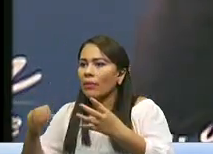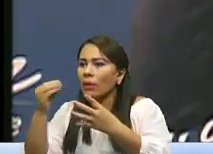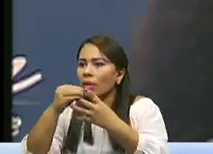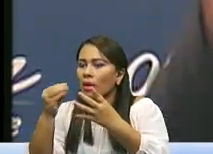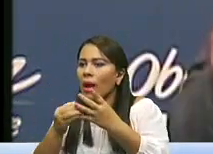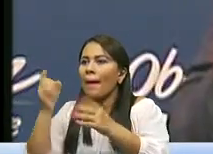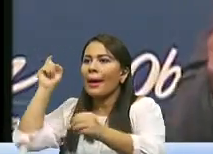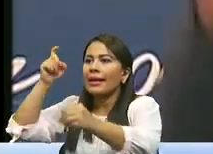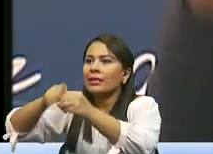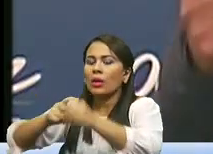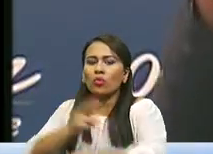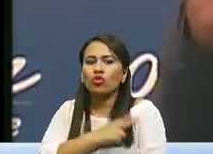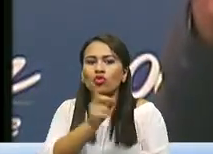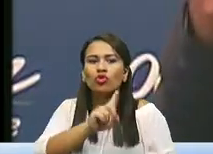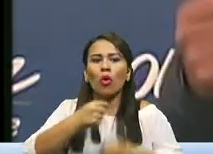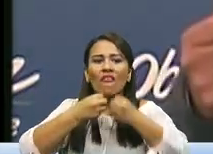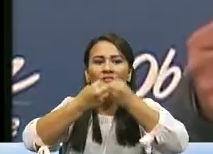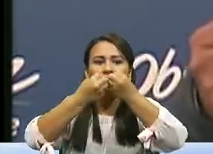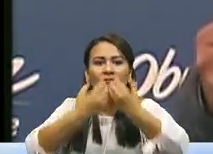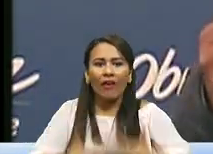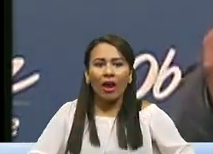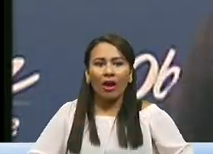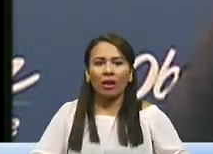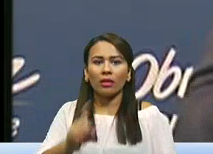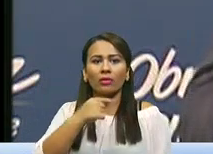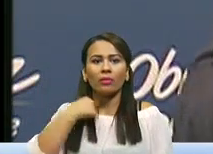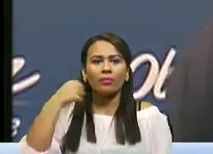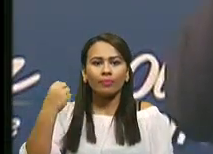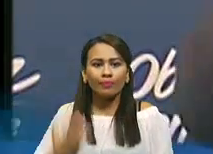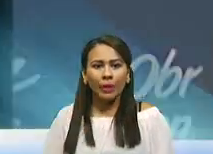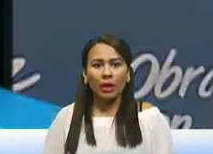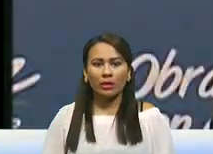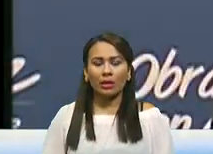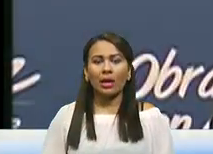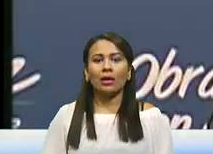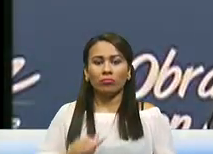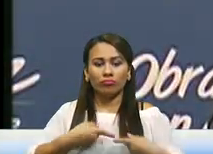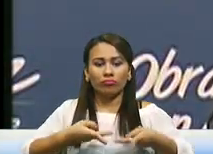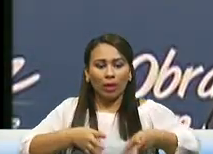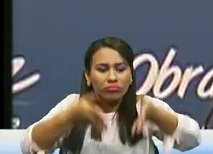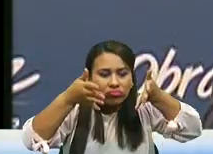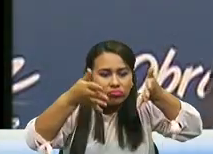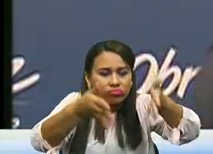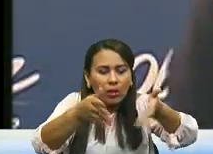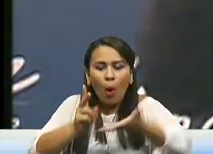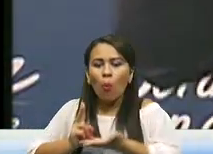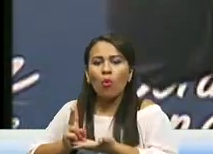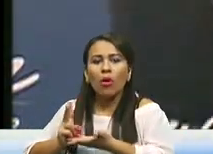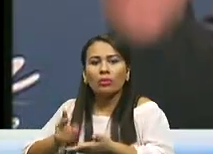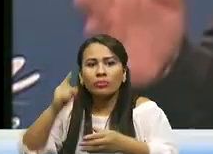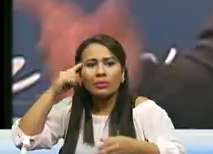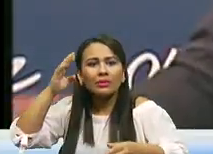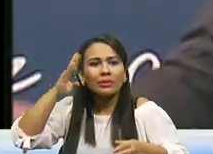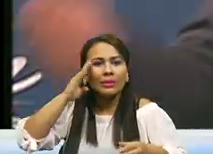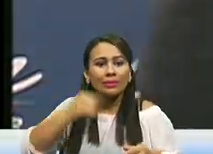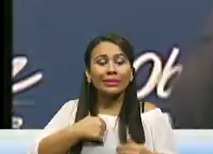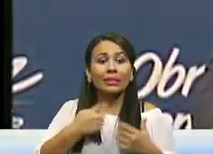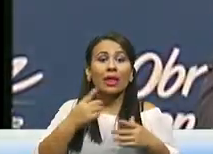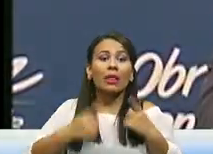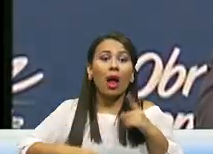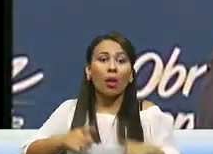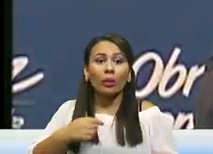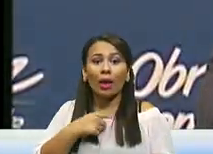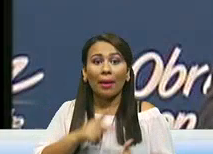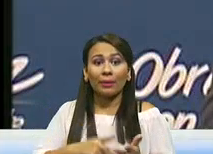no fracases. No queremos que fracases. Además, habrá orientación vocacional para que si es que algún momento no